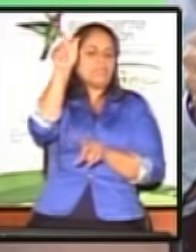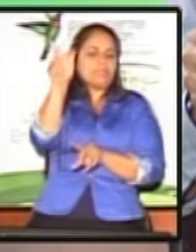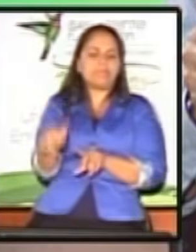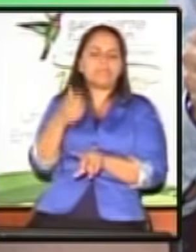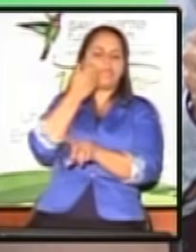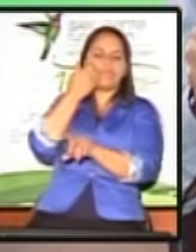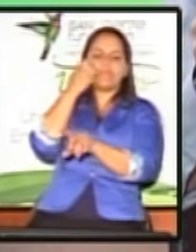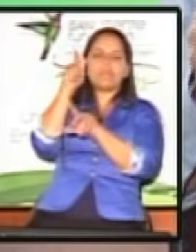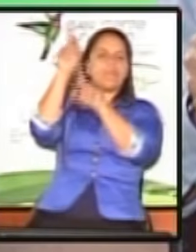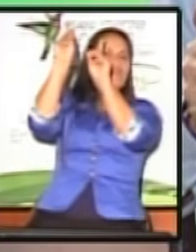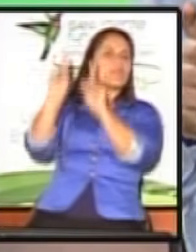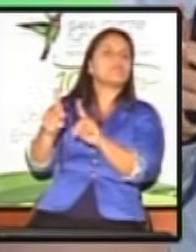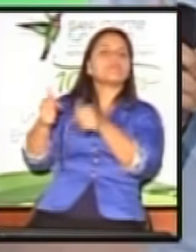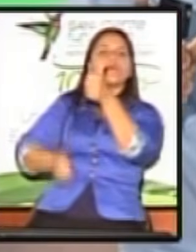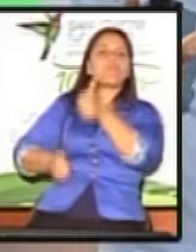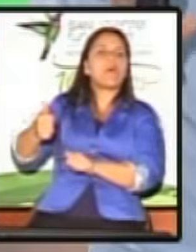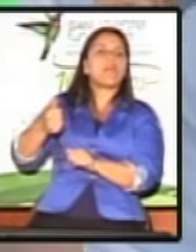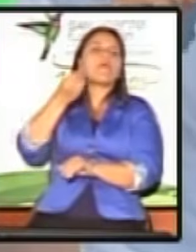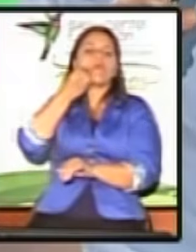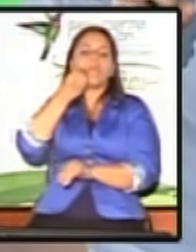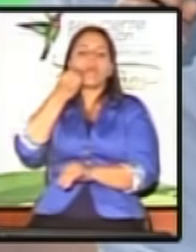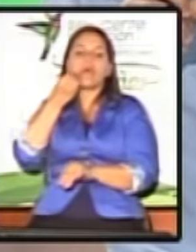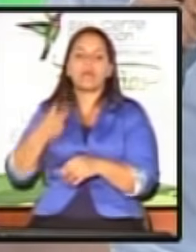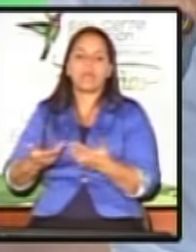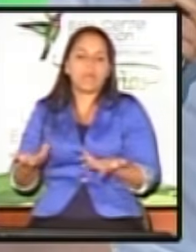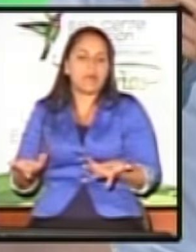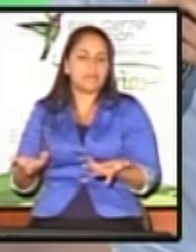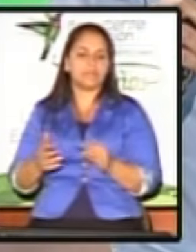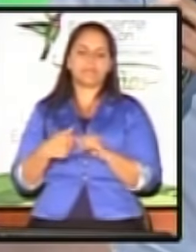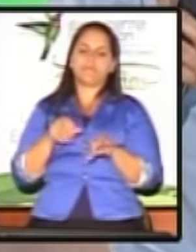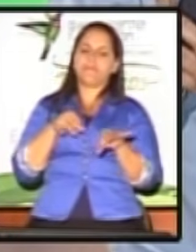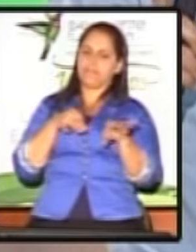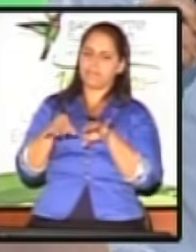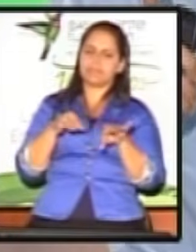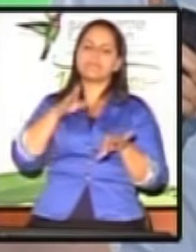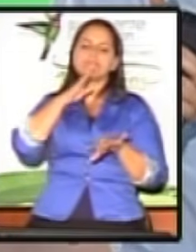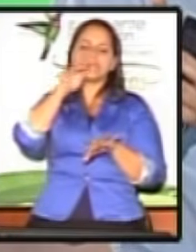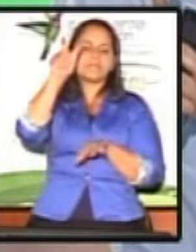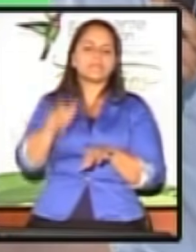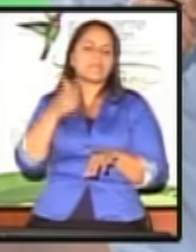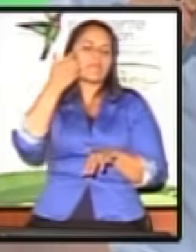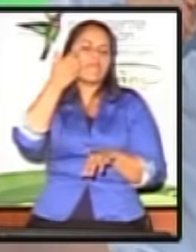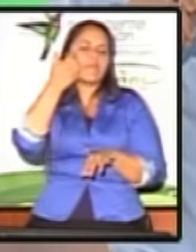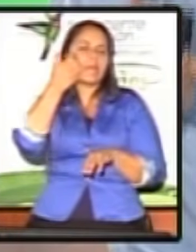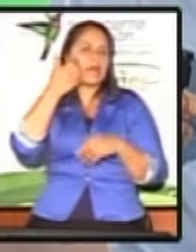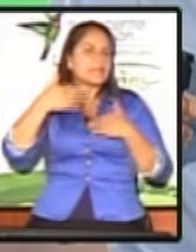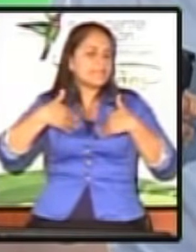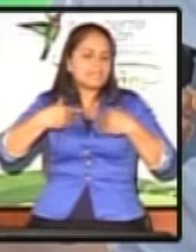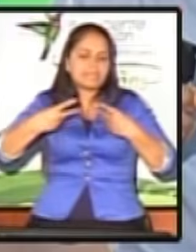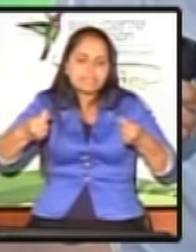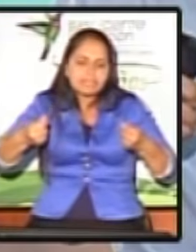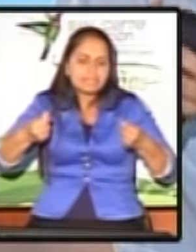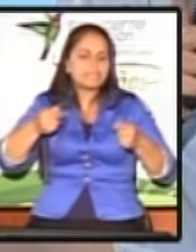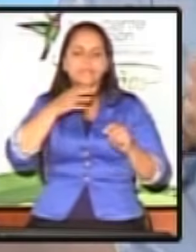la hora que quiera. Por lo general, hago la salvedad de un paciente con enfermedad